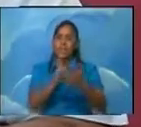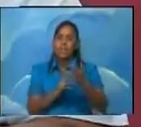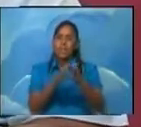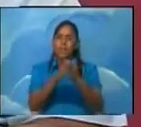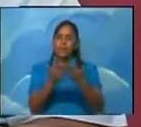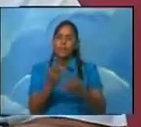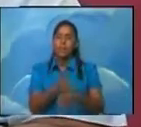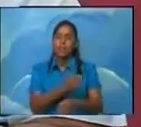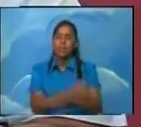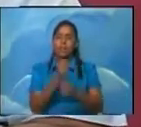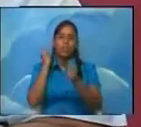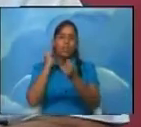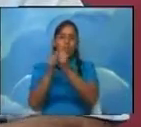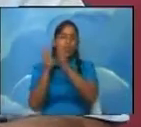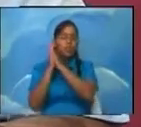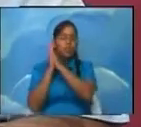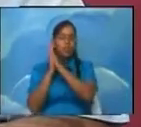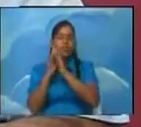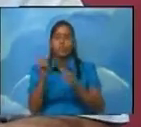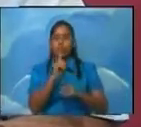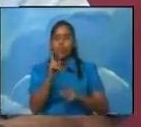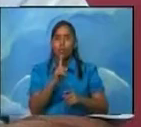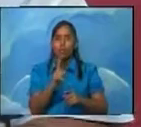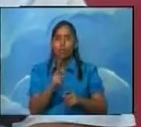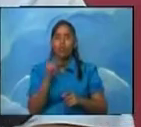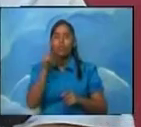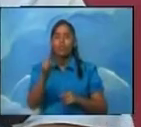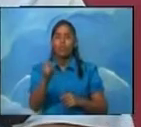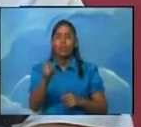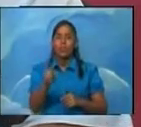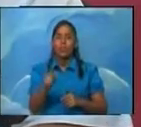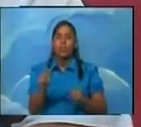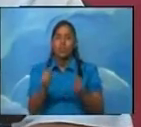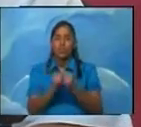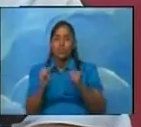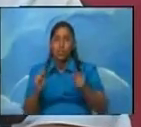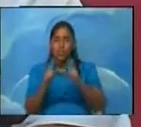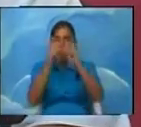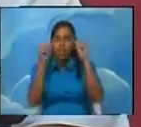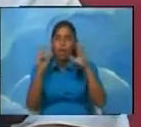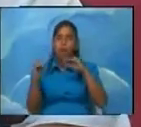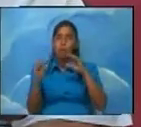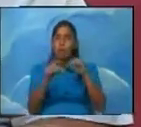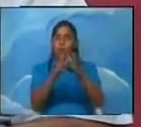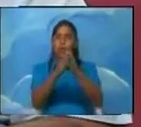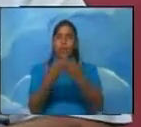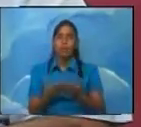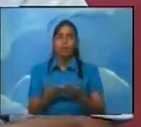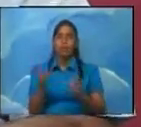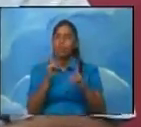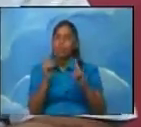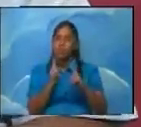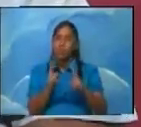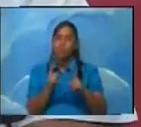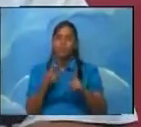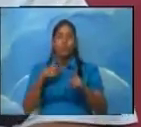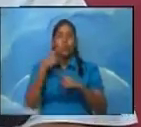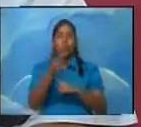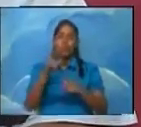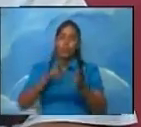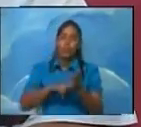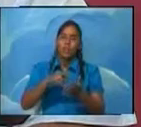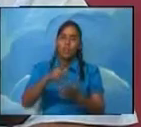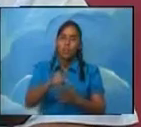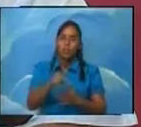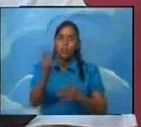antes de acostarse? No, no. ¿Usted cuando se levantaba le hablaba la palabra? No, no, no. ¿Cuando usted andaba por el